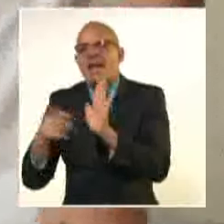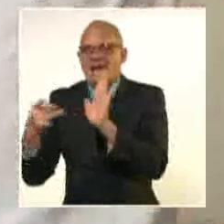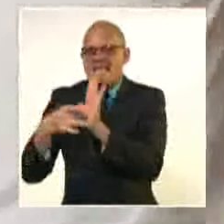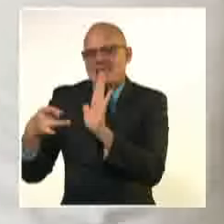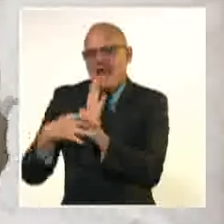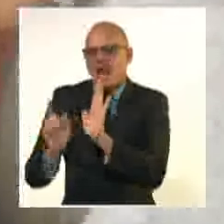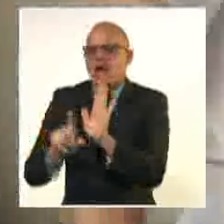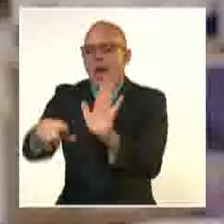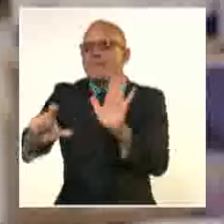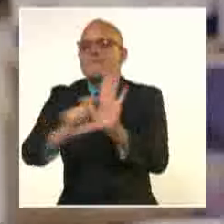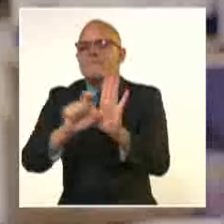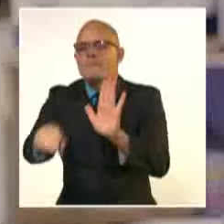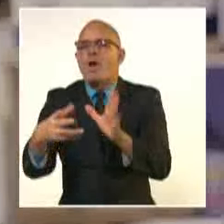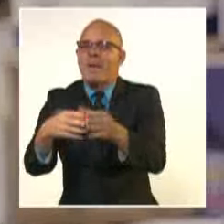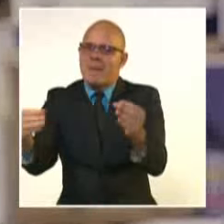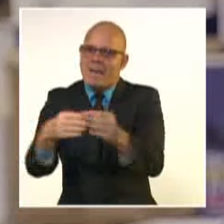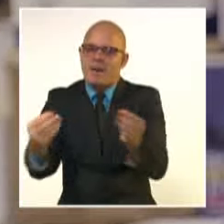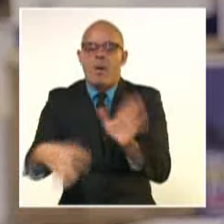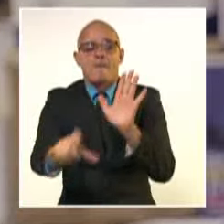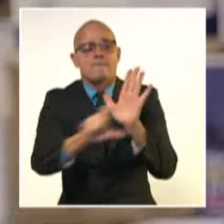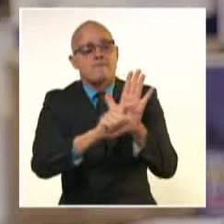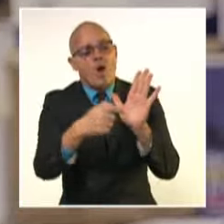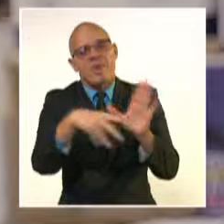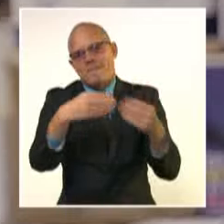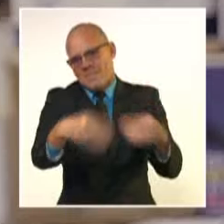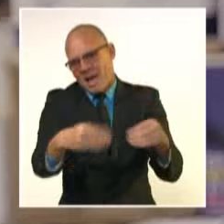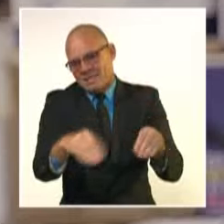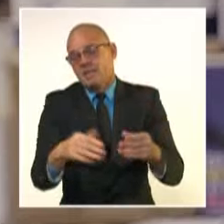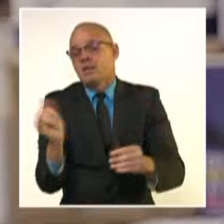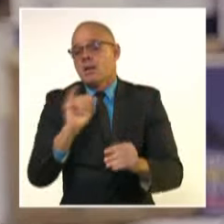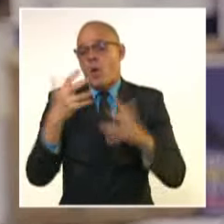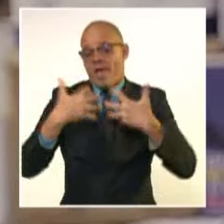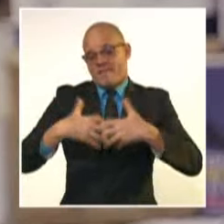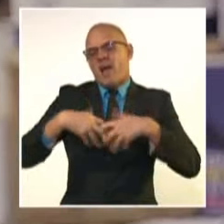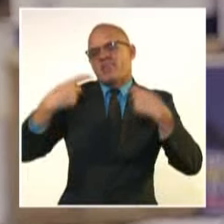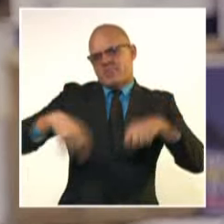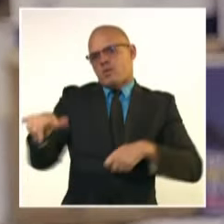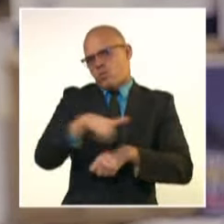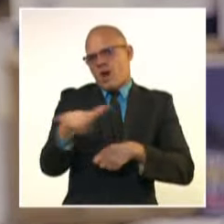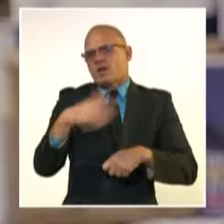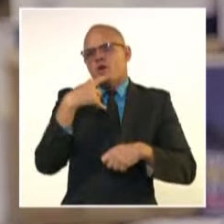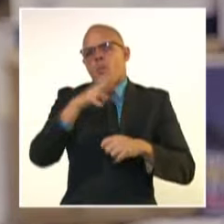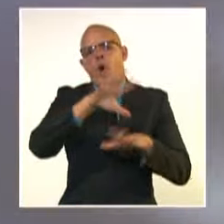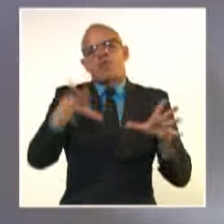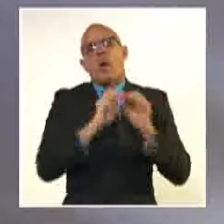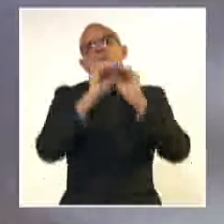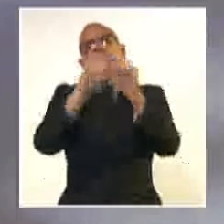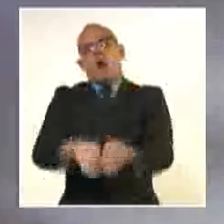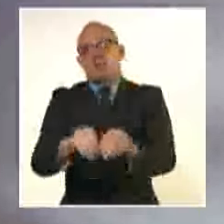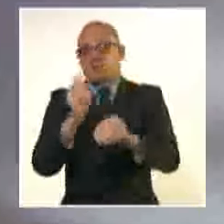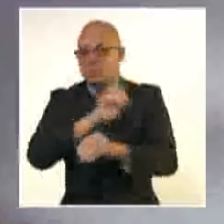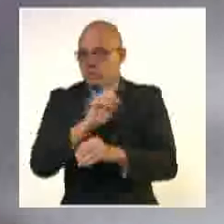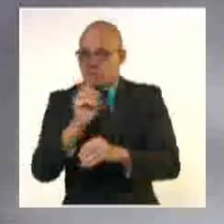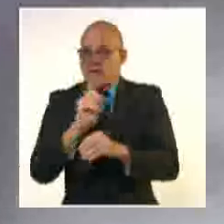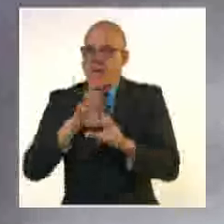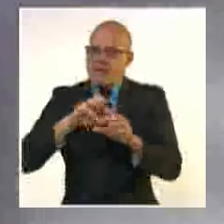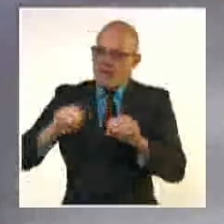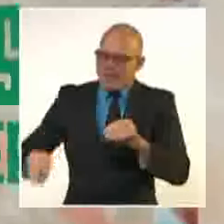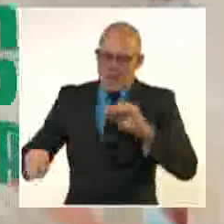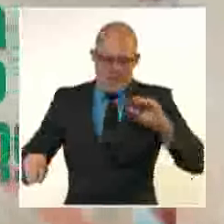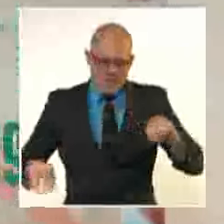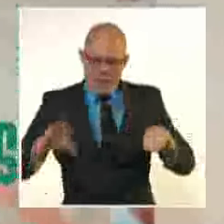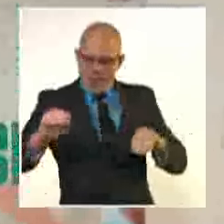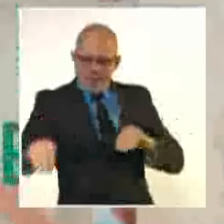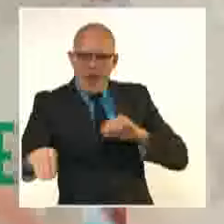las instituciones y emprendimientos gestionen adecuadamente sus desechos sólidos para evitar que vayan a parar a la basura y sean reutilizados